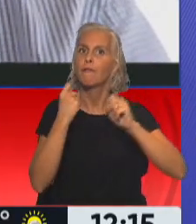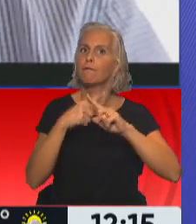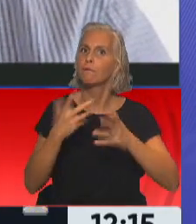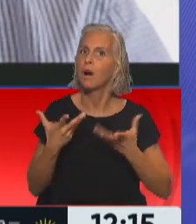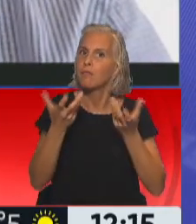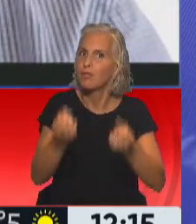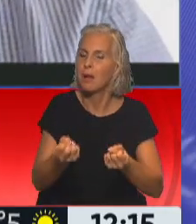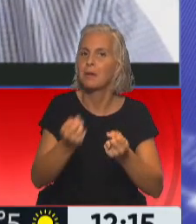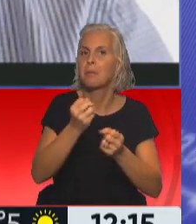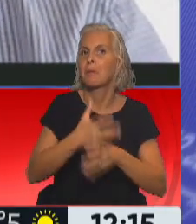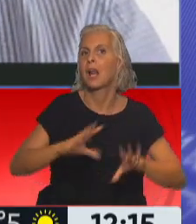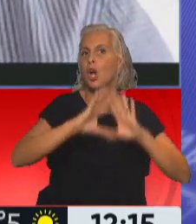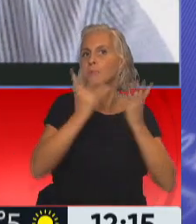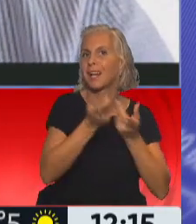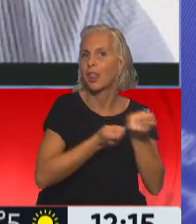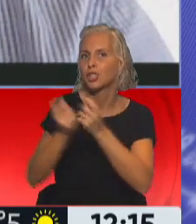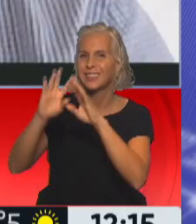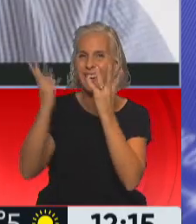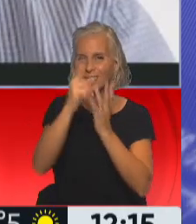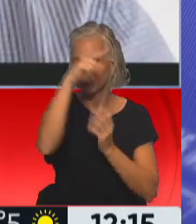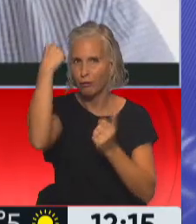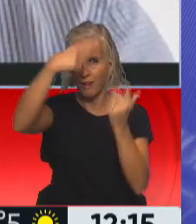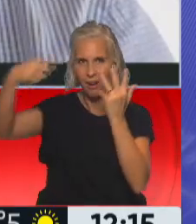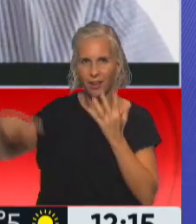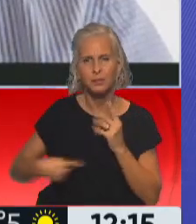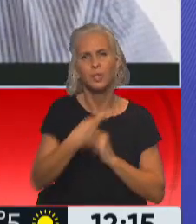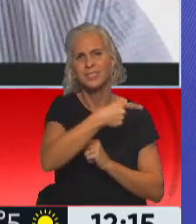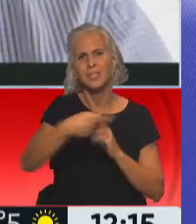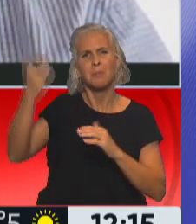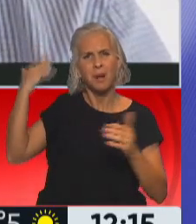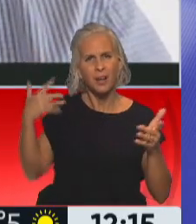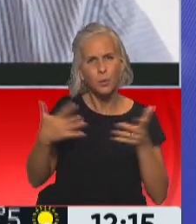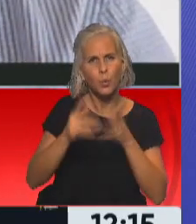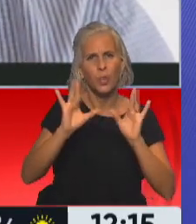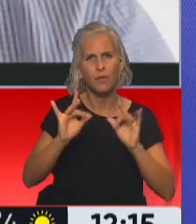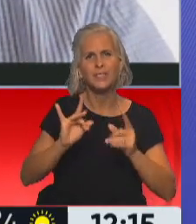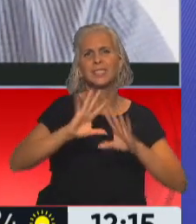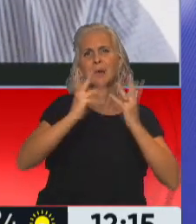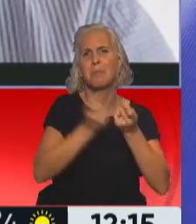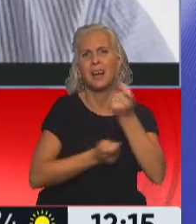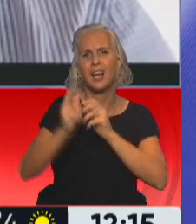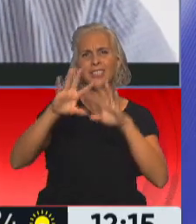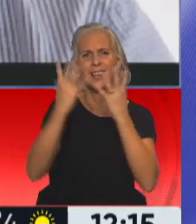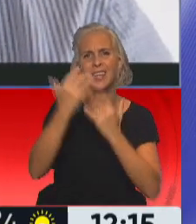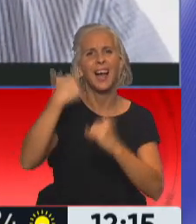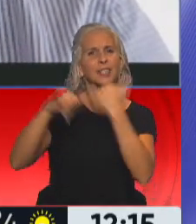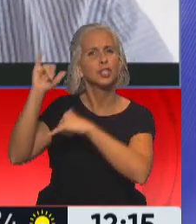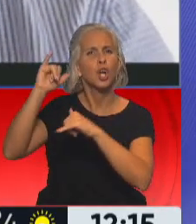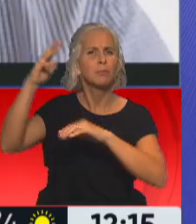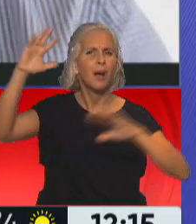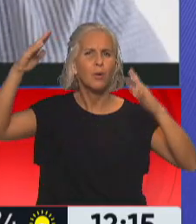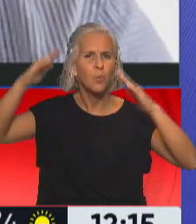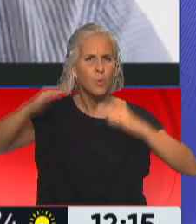general en los mercados internacionales, porque venimos de varias semanas muy complicadas en donde los mercados internacionales, las acciones internacionales han caído